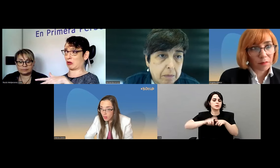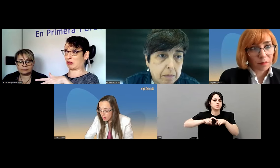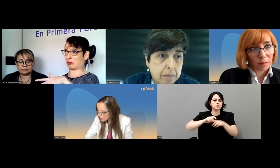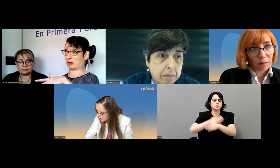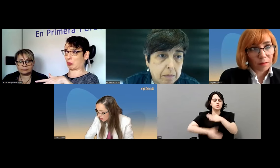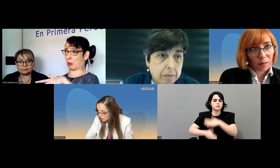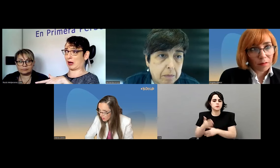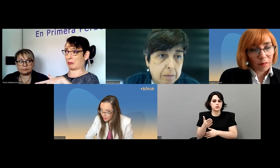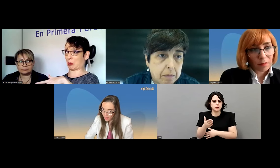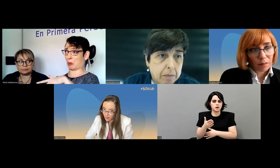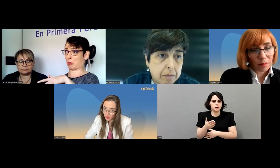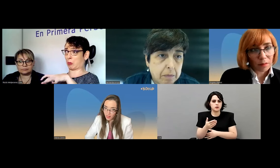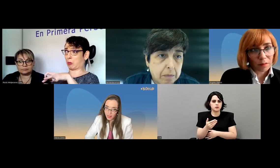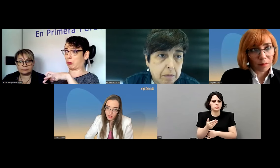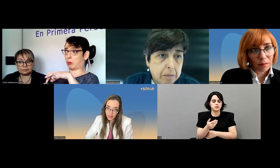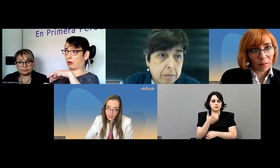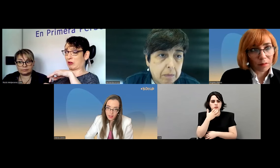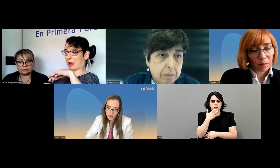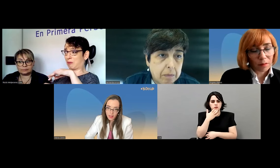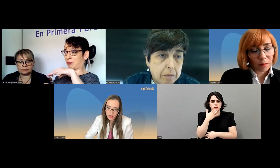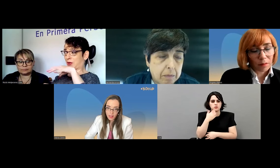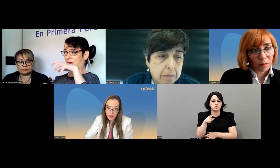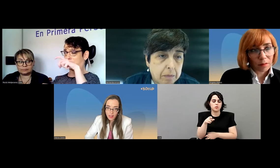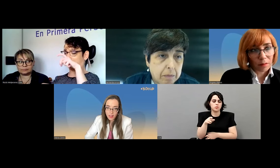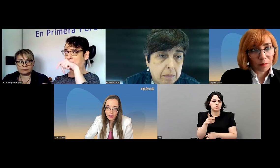tú conoces en tu cuerpo, o sea,